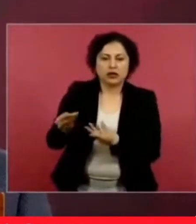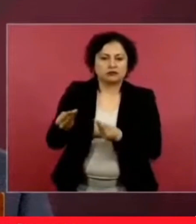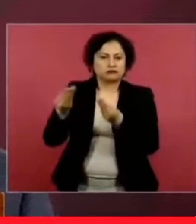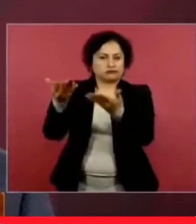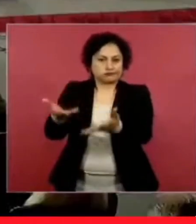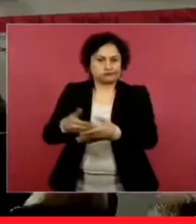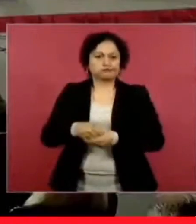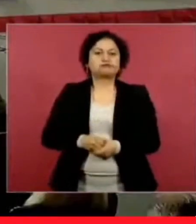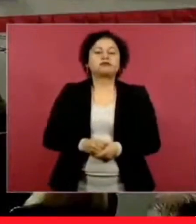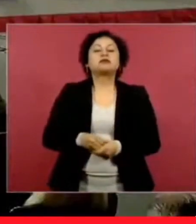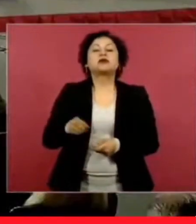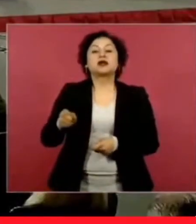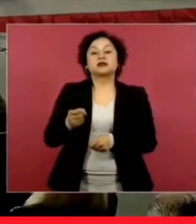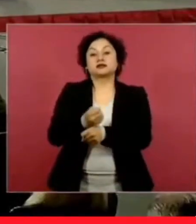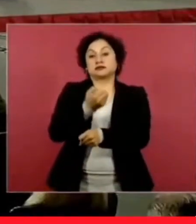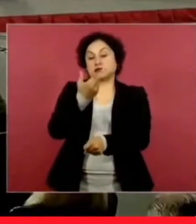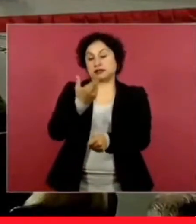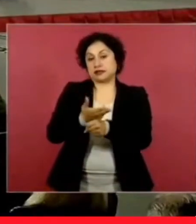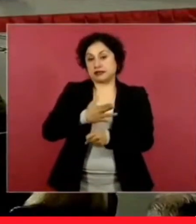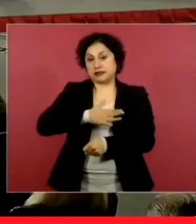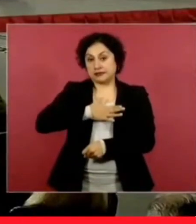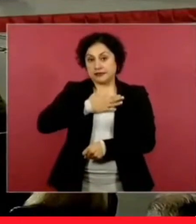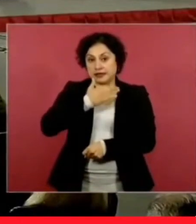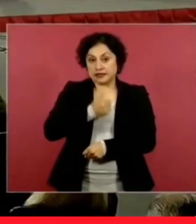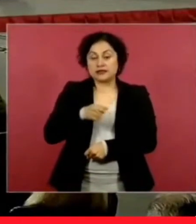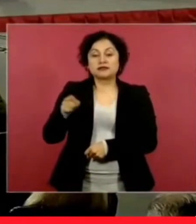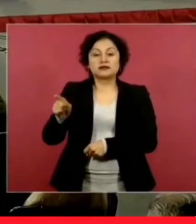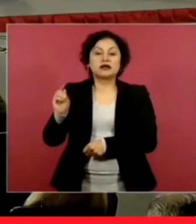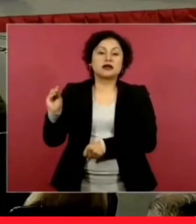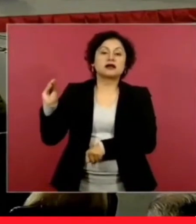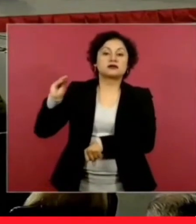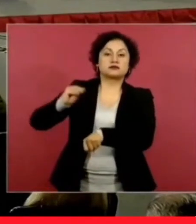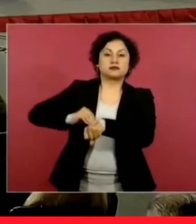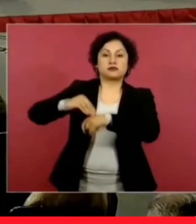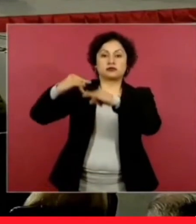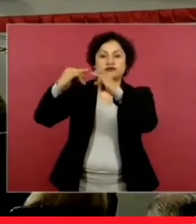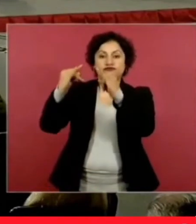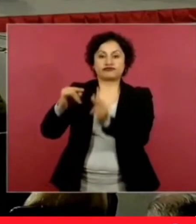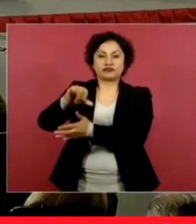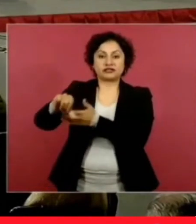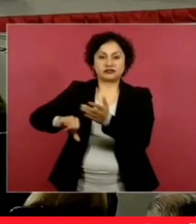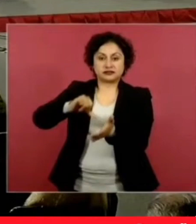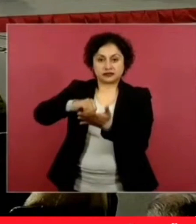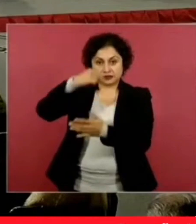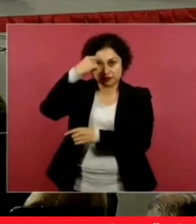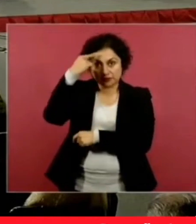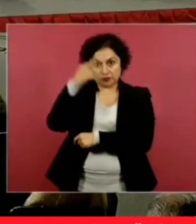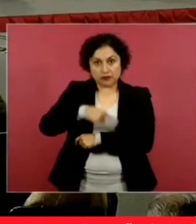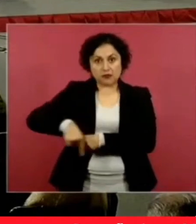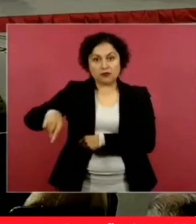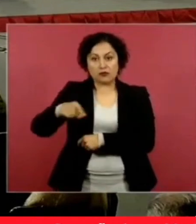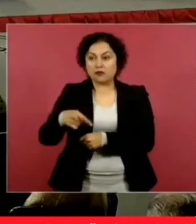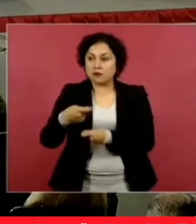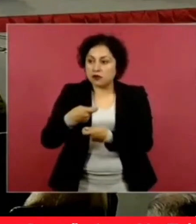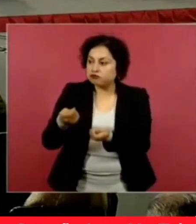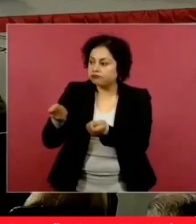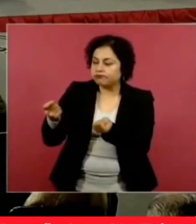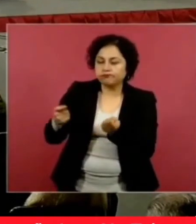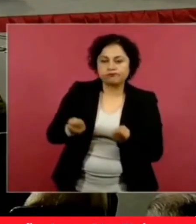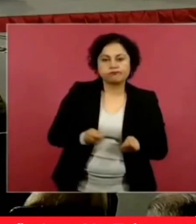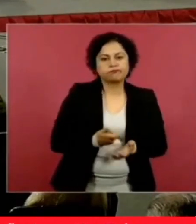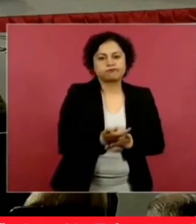bienestar establecerá ahí un centro de operaciones para todas las tareas que tiene en el reparto